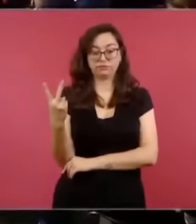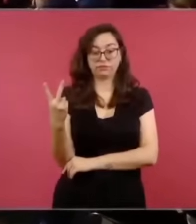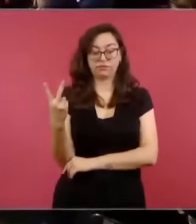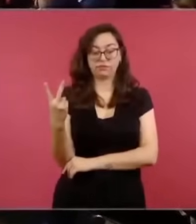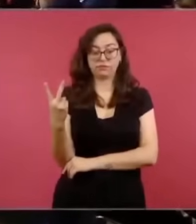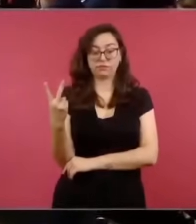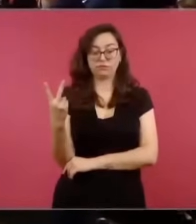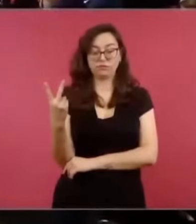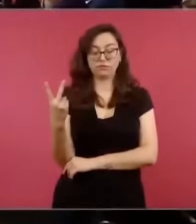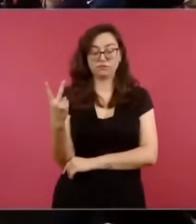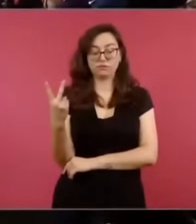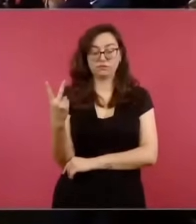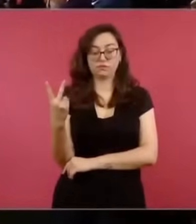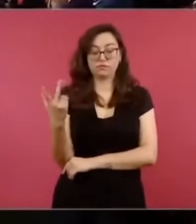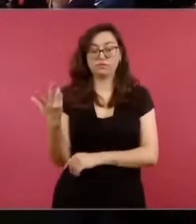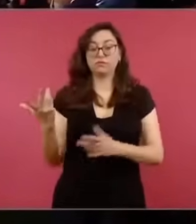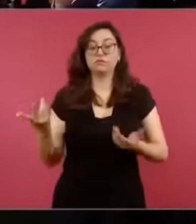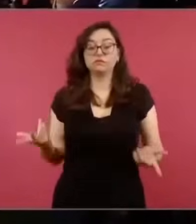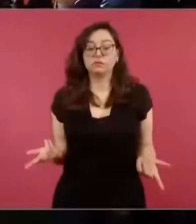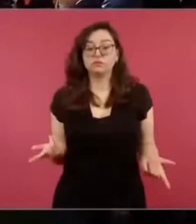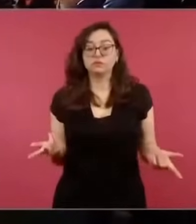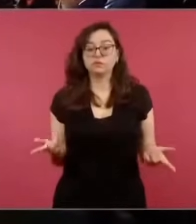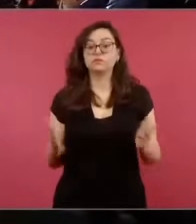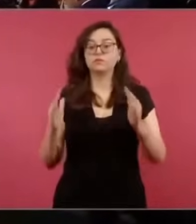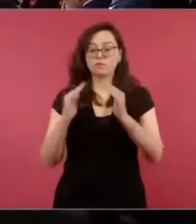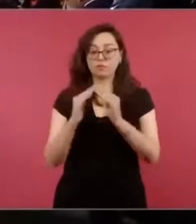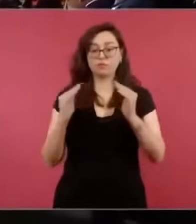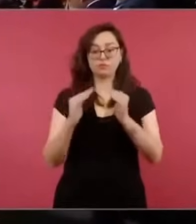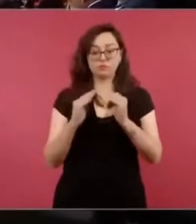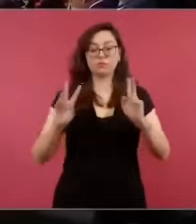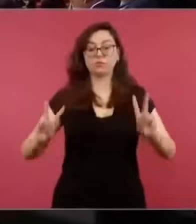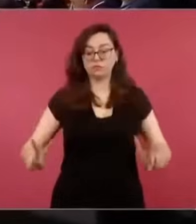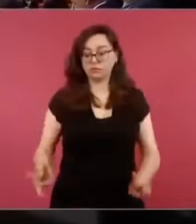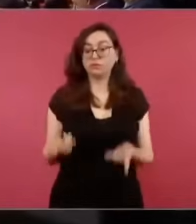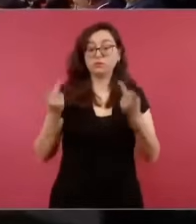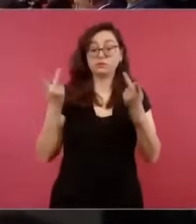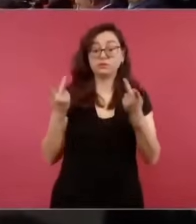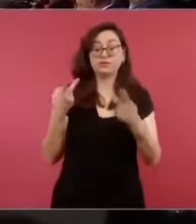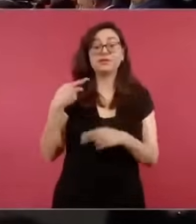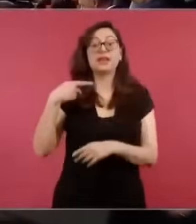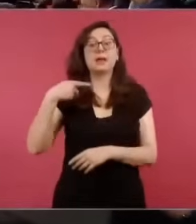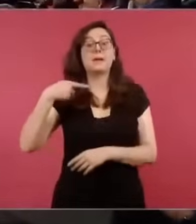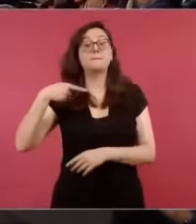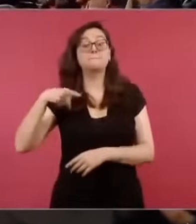se vende la casa, pero queda un terreno